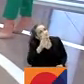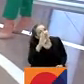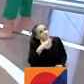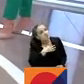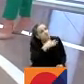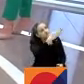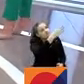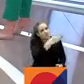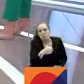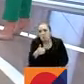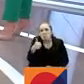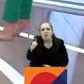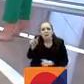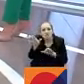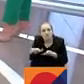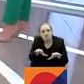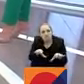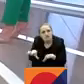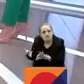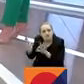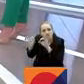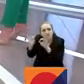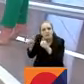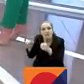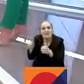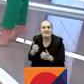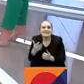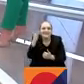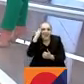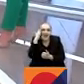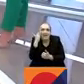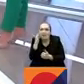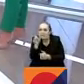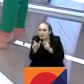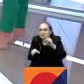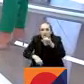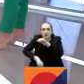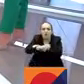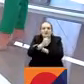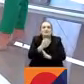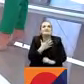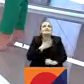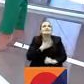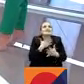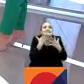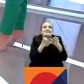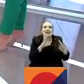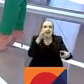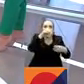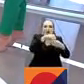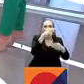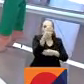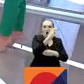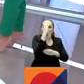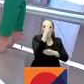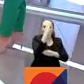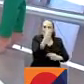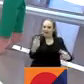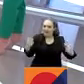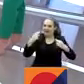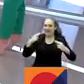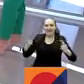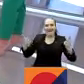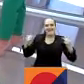Se lo merece, y es que además para cualquier futbolista estar en la selección Colombia lo valoriza a él, es el sueño de ellos y además también